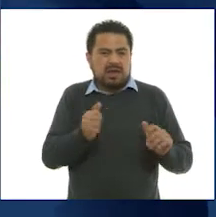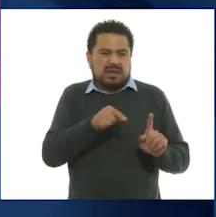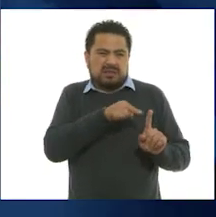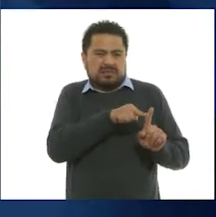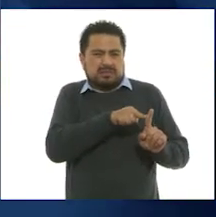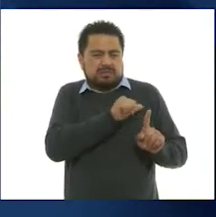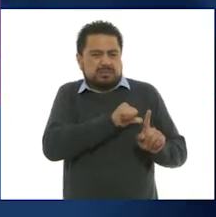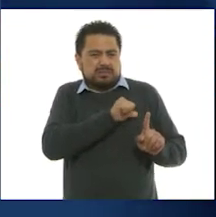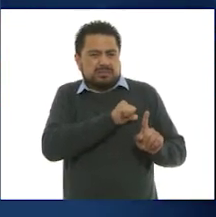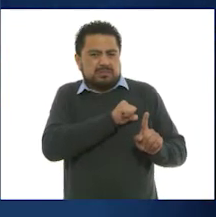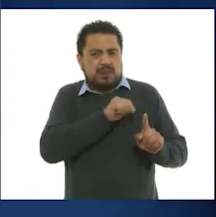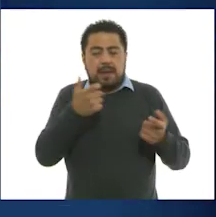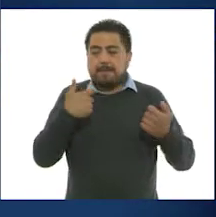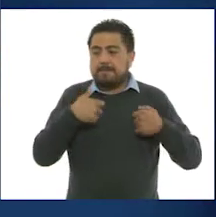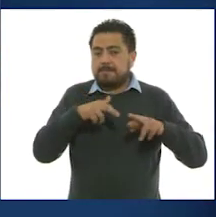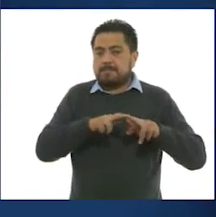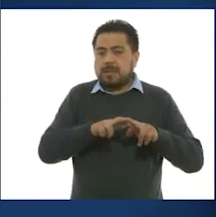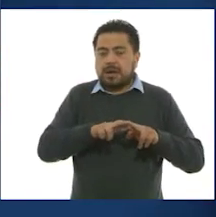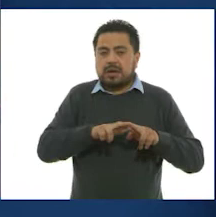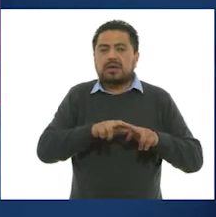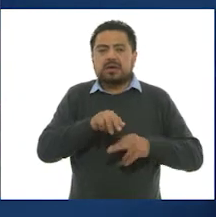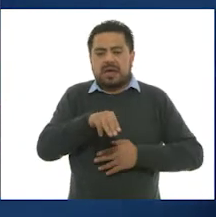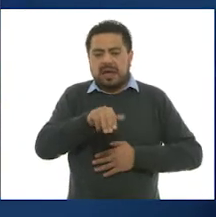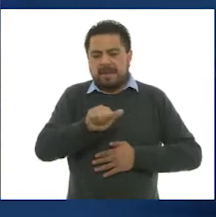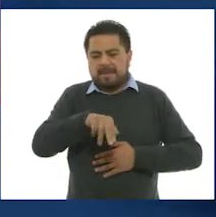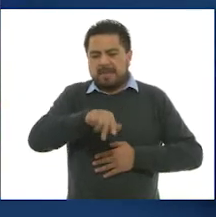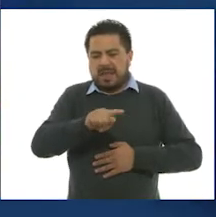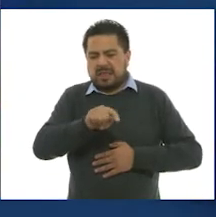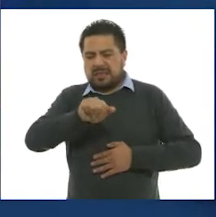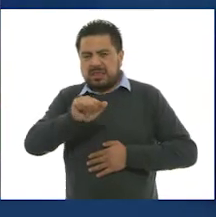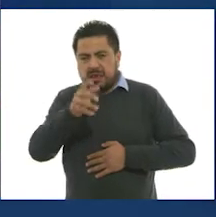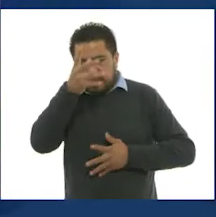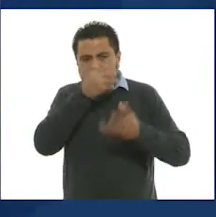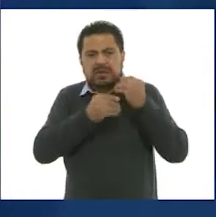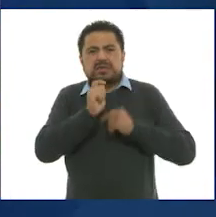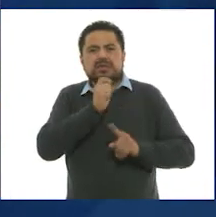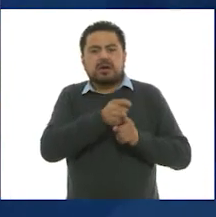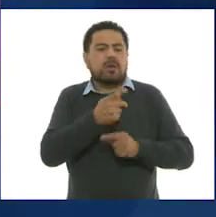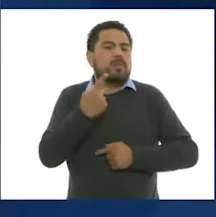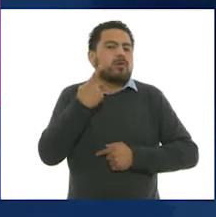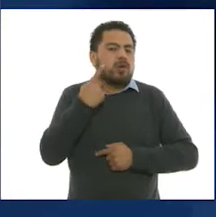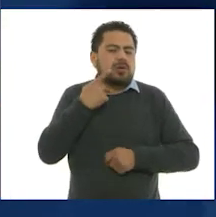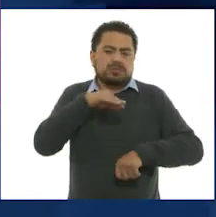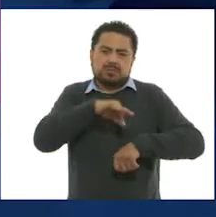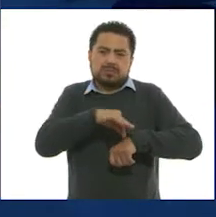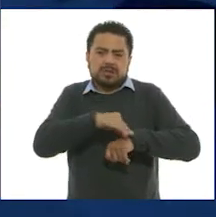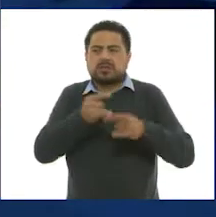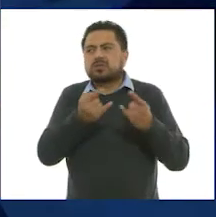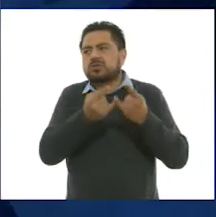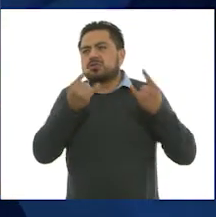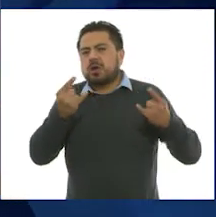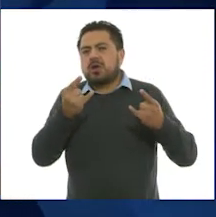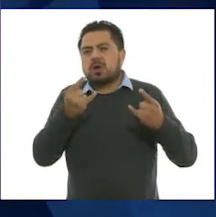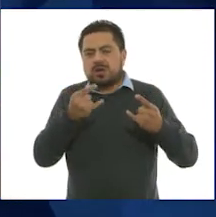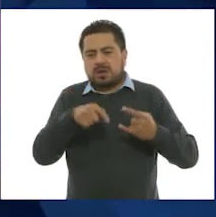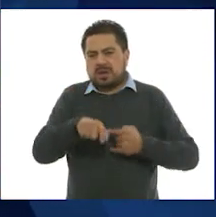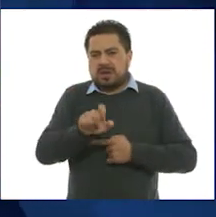Yachahuasi. El maestro es el Amauta. Los aprendizajes son política, medicina, historia y